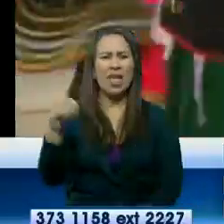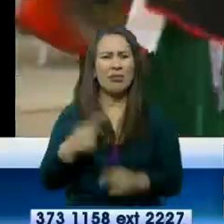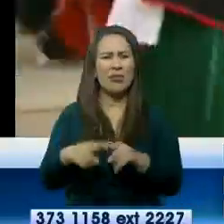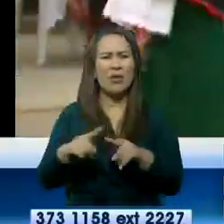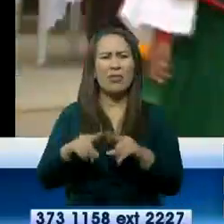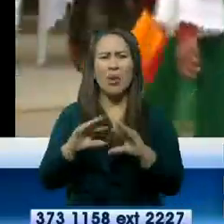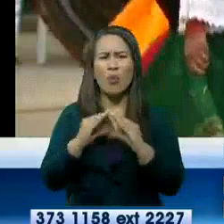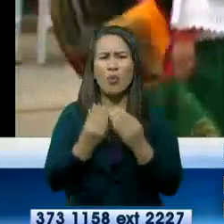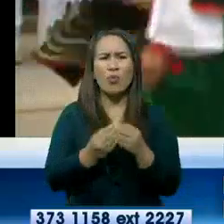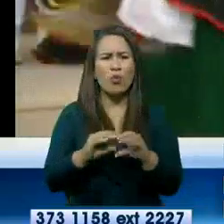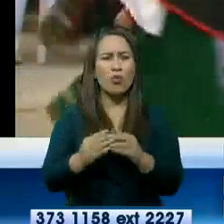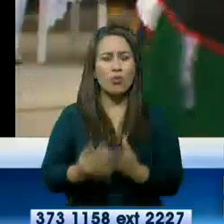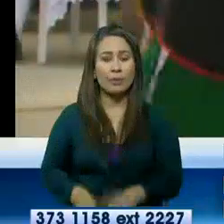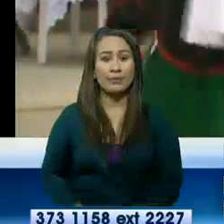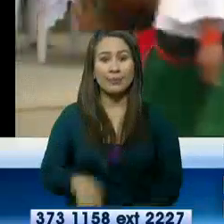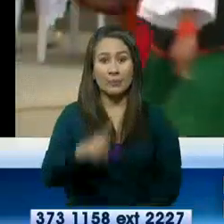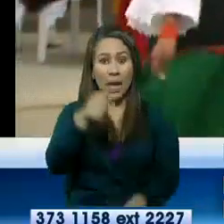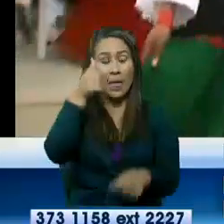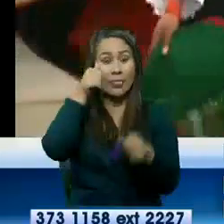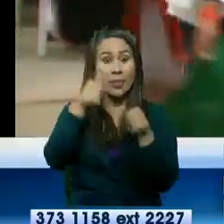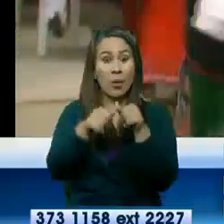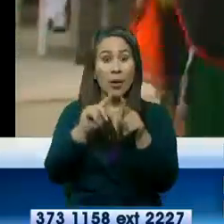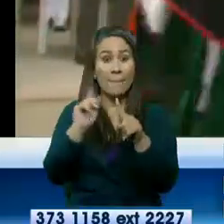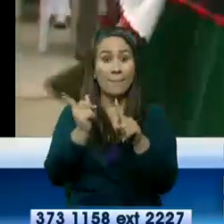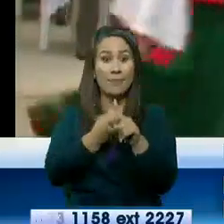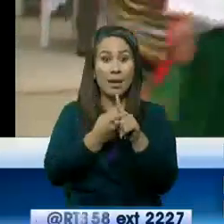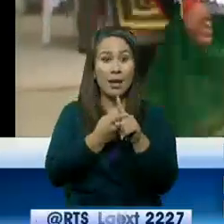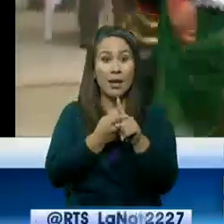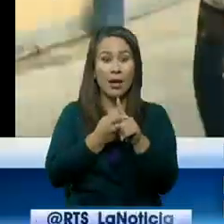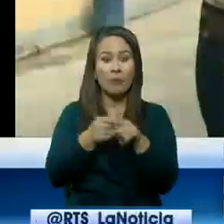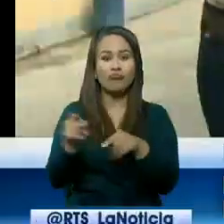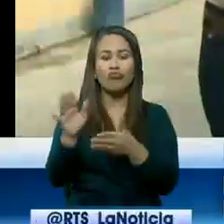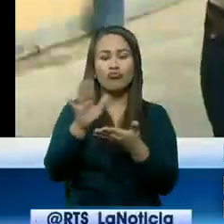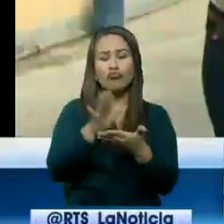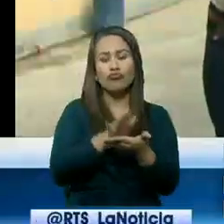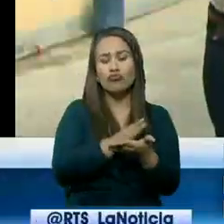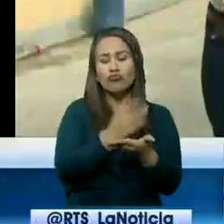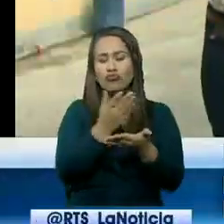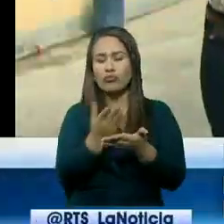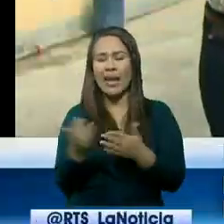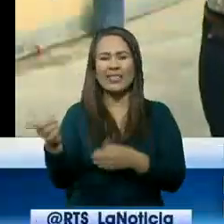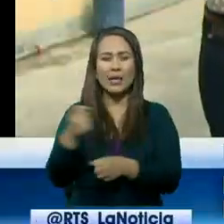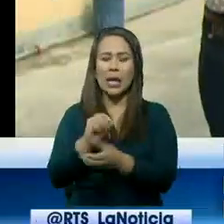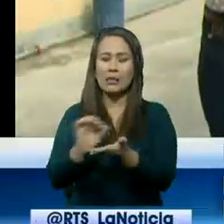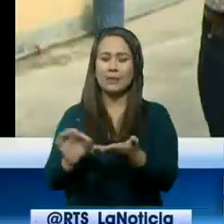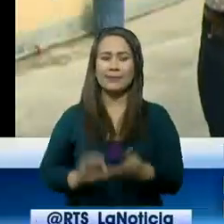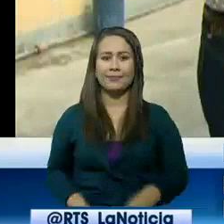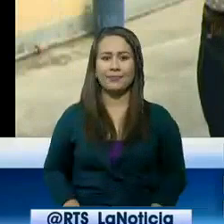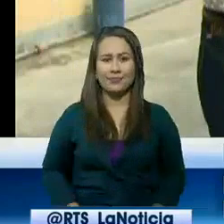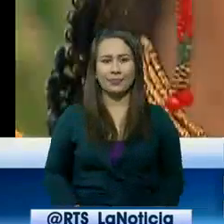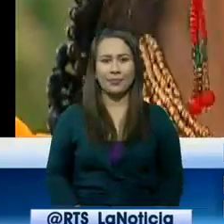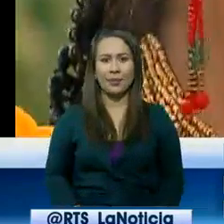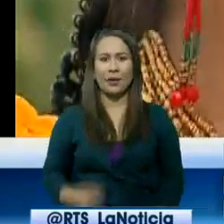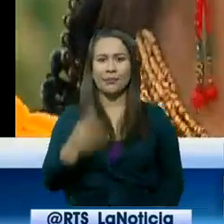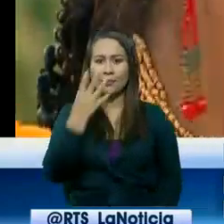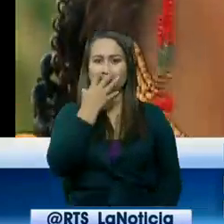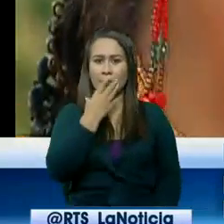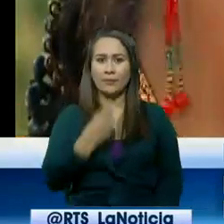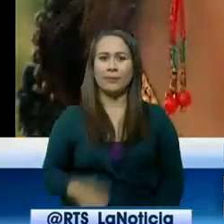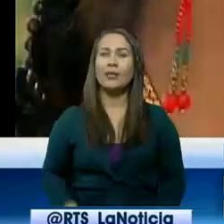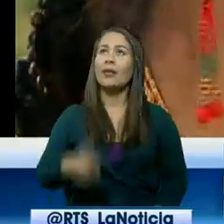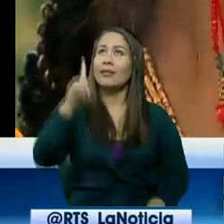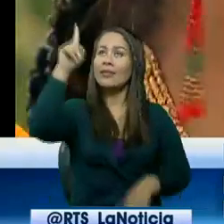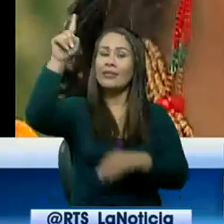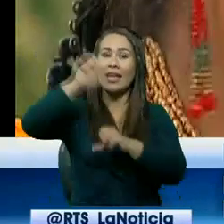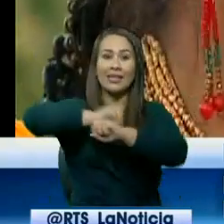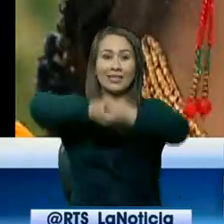acá en Cayambe. ¿Ustedes recuerdan la primera, por ejemplo, la primera copla que ustedes lo hicieron? Ajá. Una copla bonita que dice: del